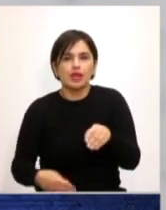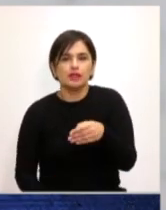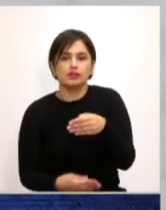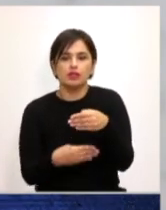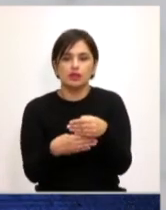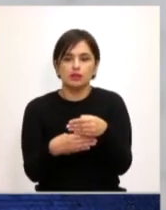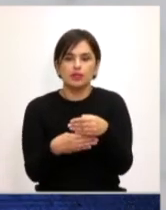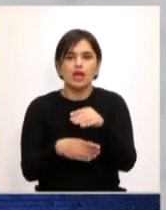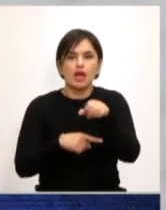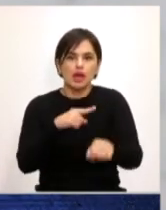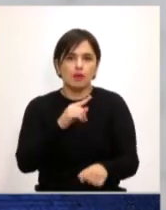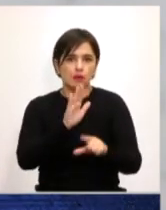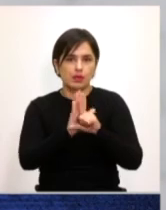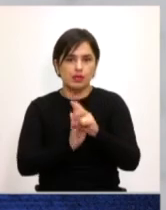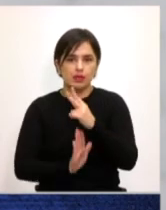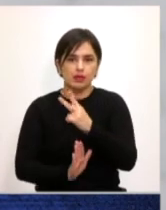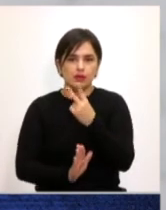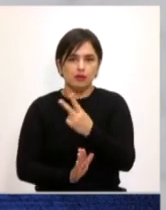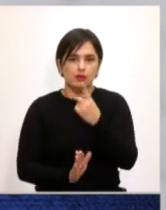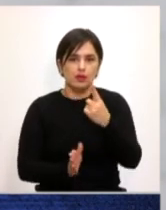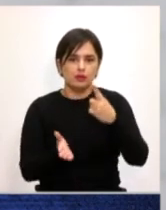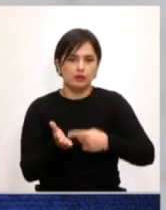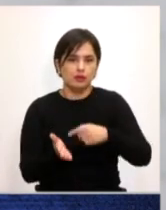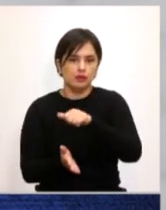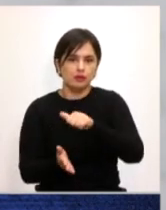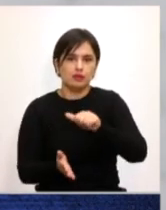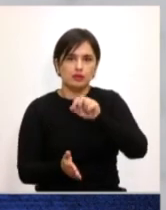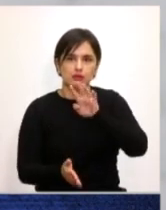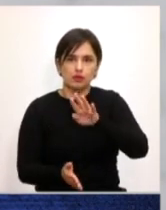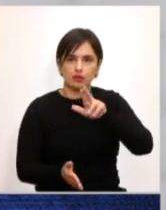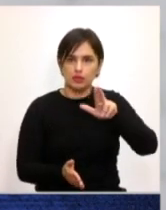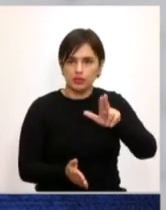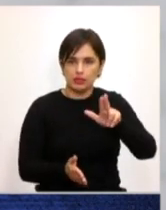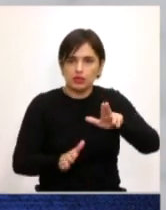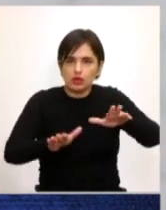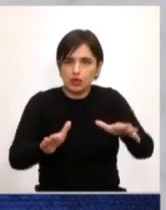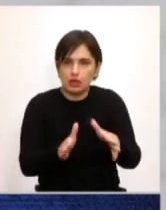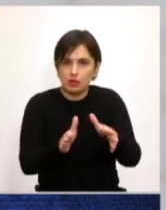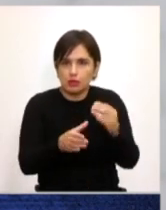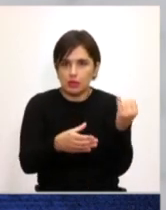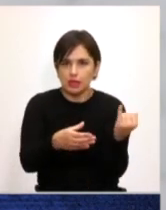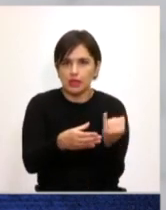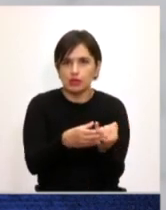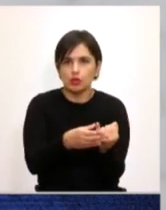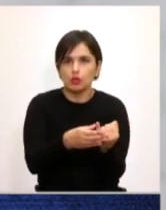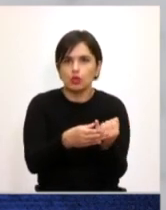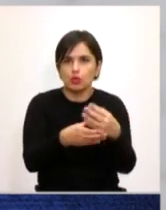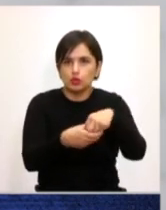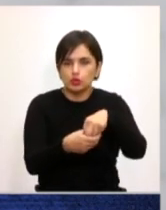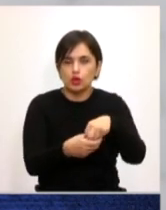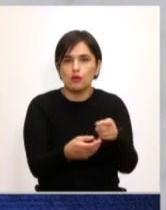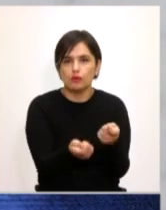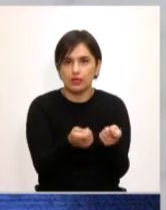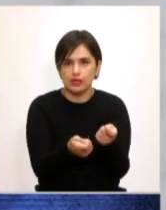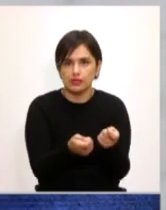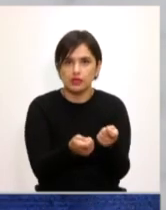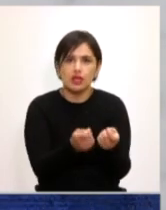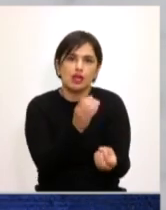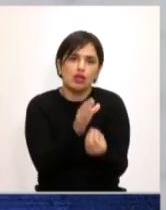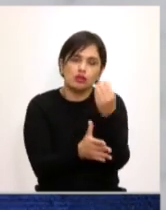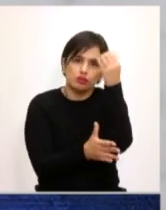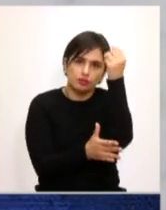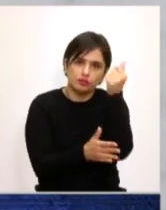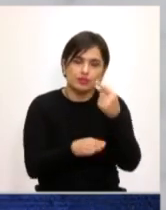Adicionalmente, aprobamos la Ley 21.648, que promueve la inclusión financiera mediante la innovación y